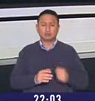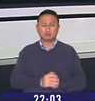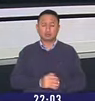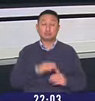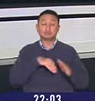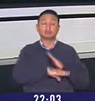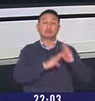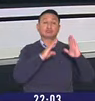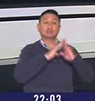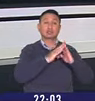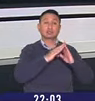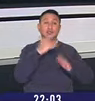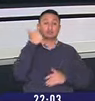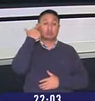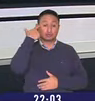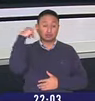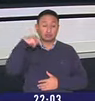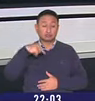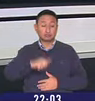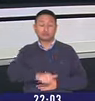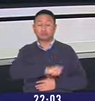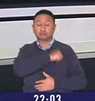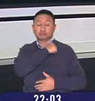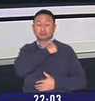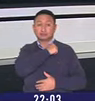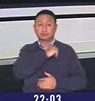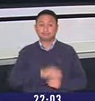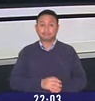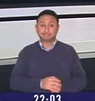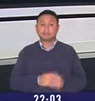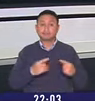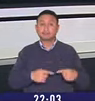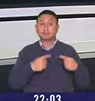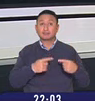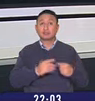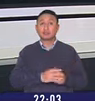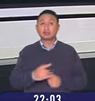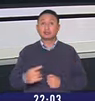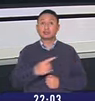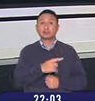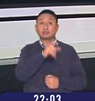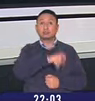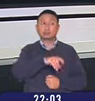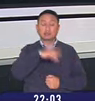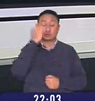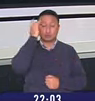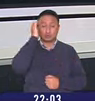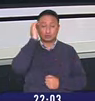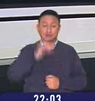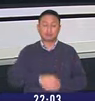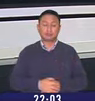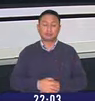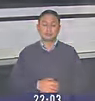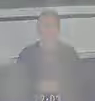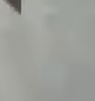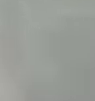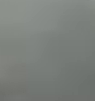robos a domicilios, asaltos e intentos de secuestro son los hechos que mantiene asustada a la población.